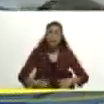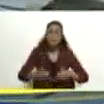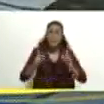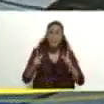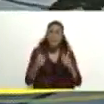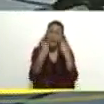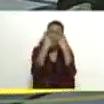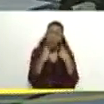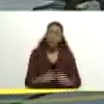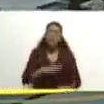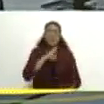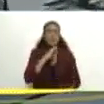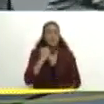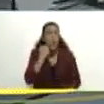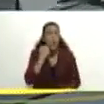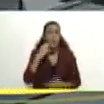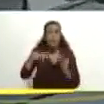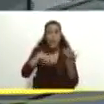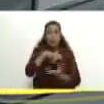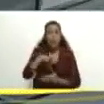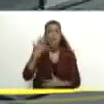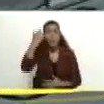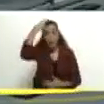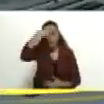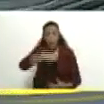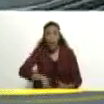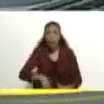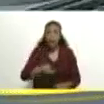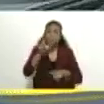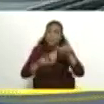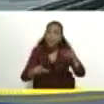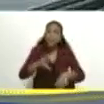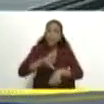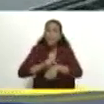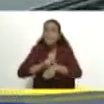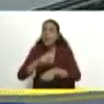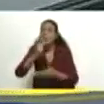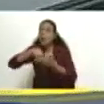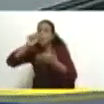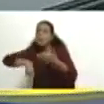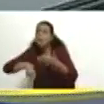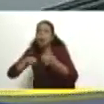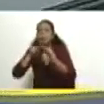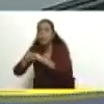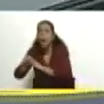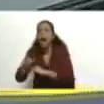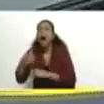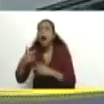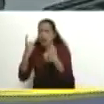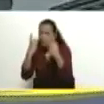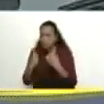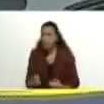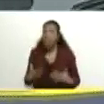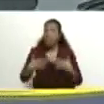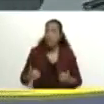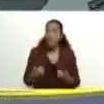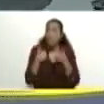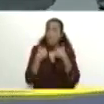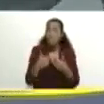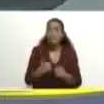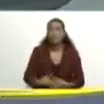permiten diagnosticar patologías en cualquier nivel que el médico, pues, y a través de la anamnesis, pues, recupere. Nosotros